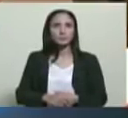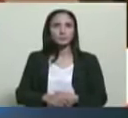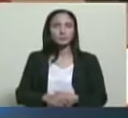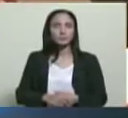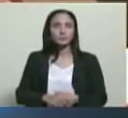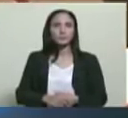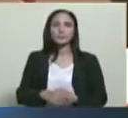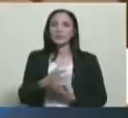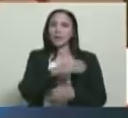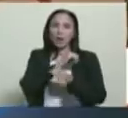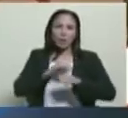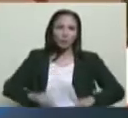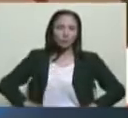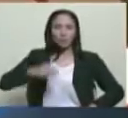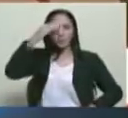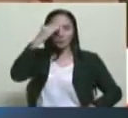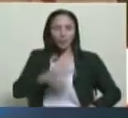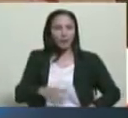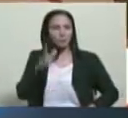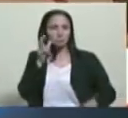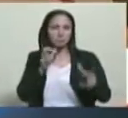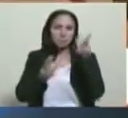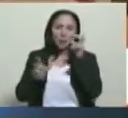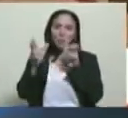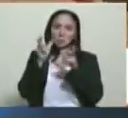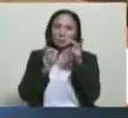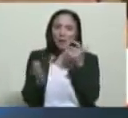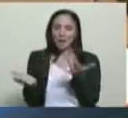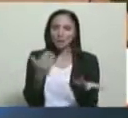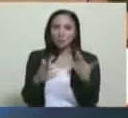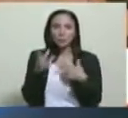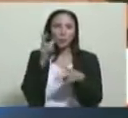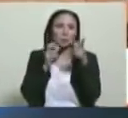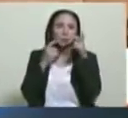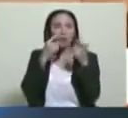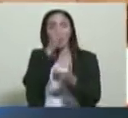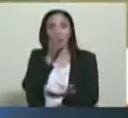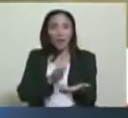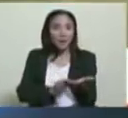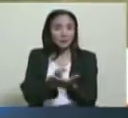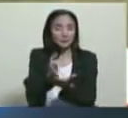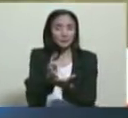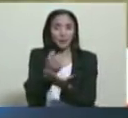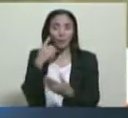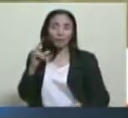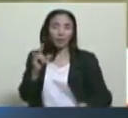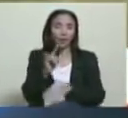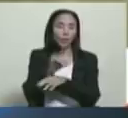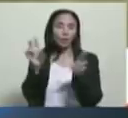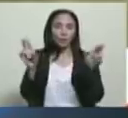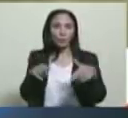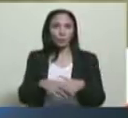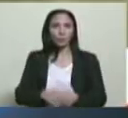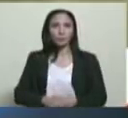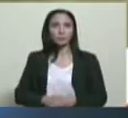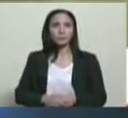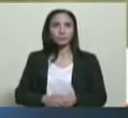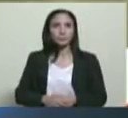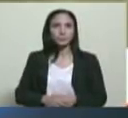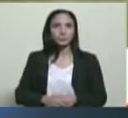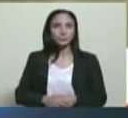con los militares venezolanos escuchando su consigna: leales siempre, traidores nunca.